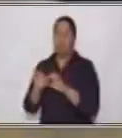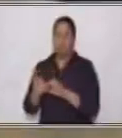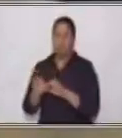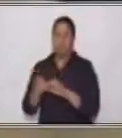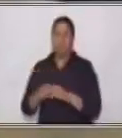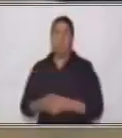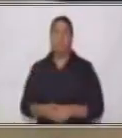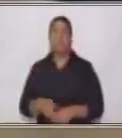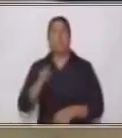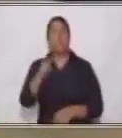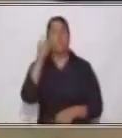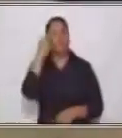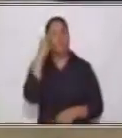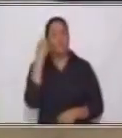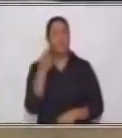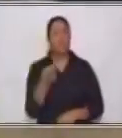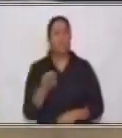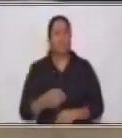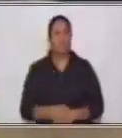Piensa.